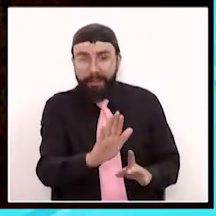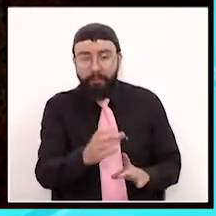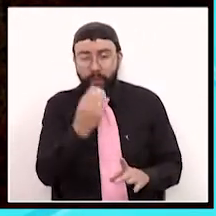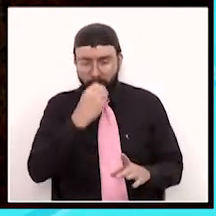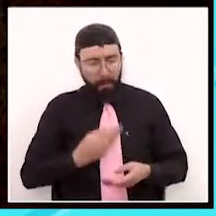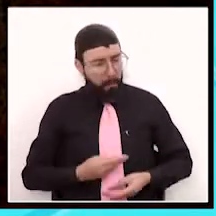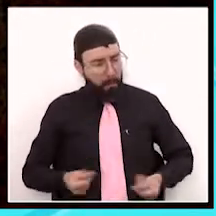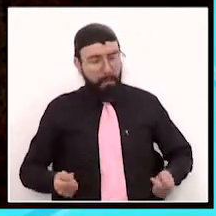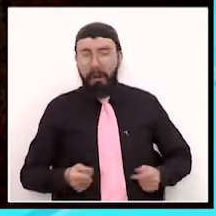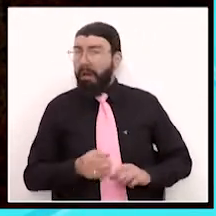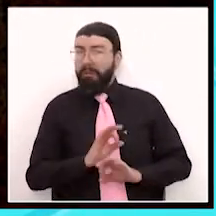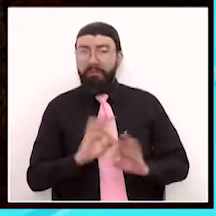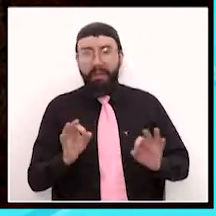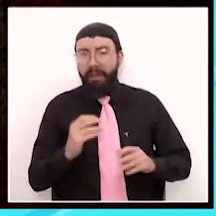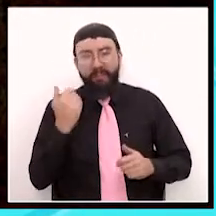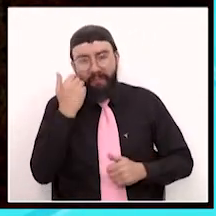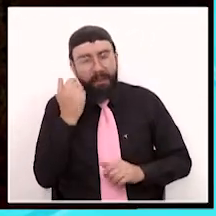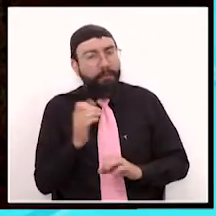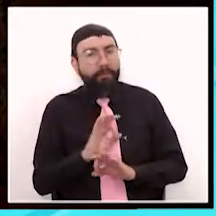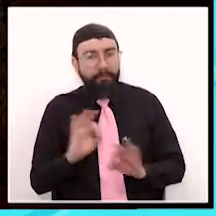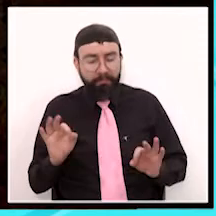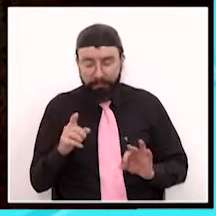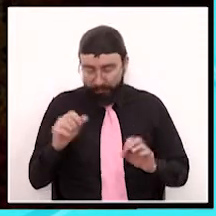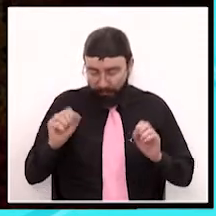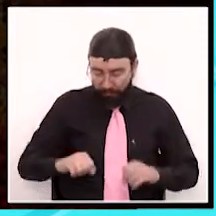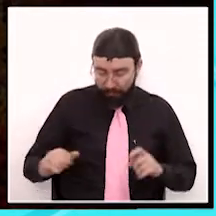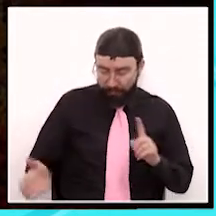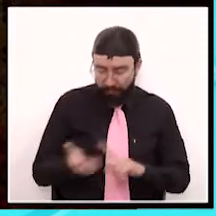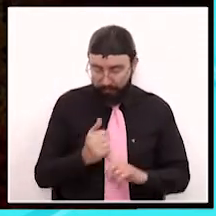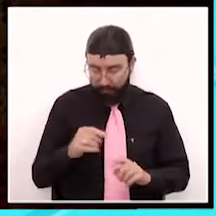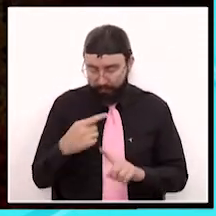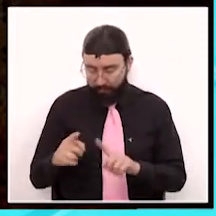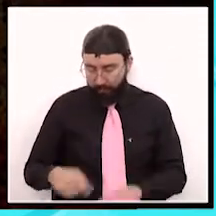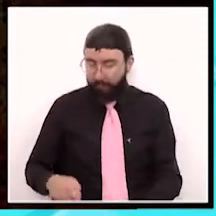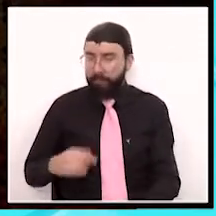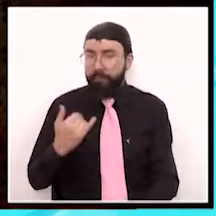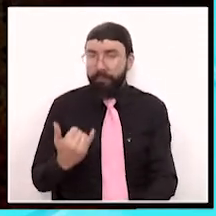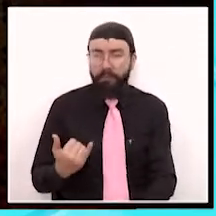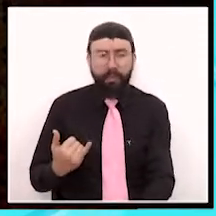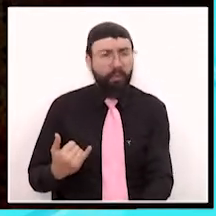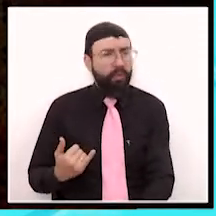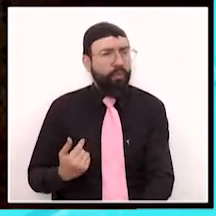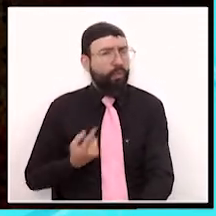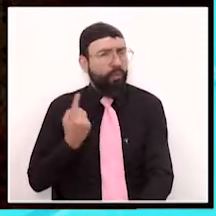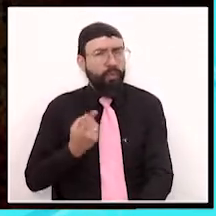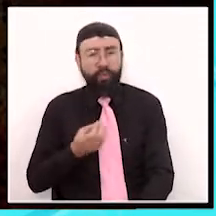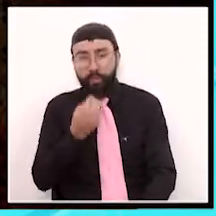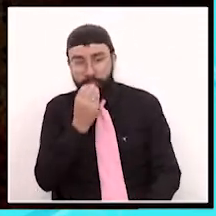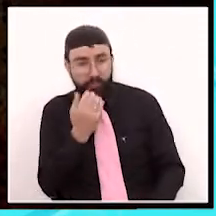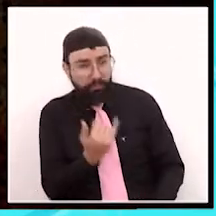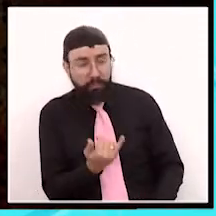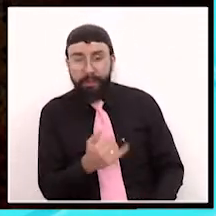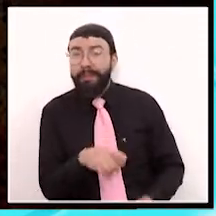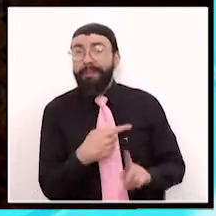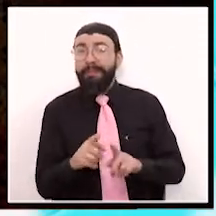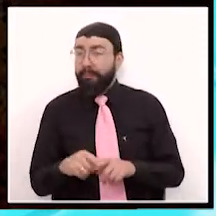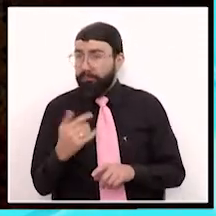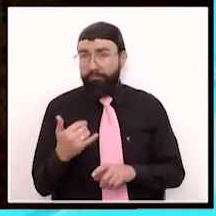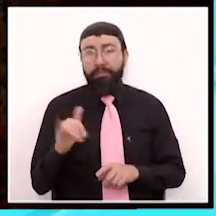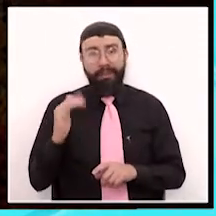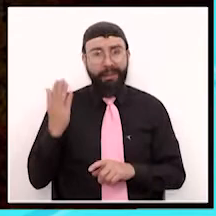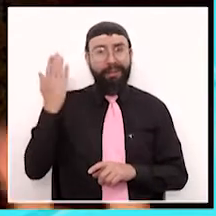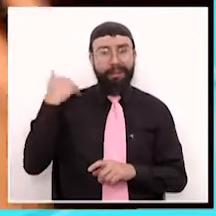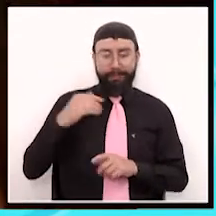de masa madre y podría encontrar todos los beneficios, no solo a nivel digestivo, porque son proteínas que ya vienen predigeridas por